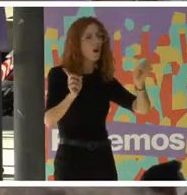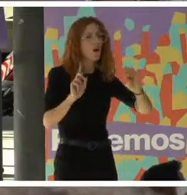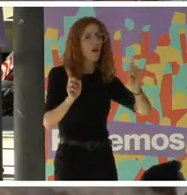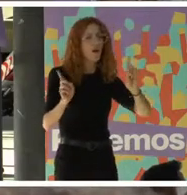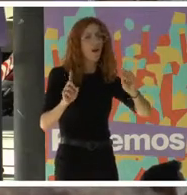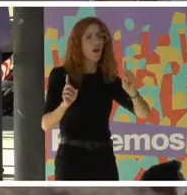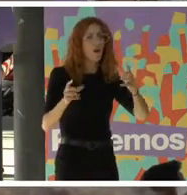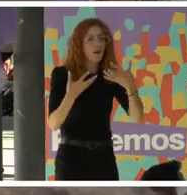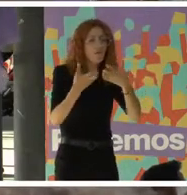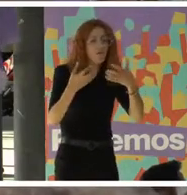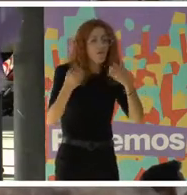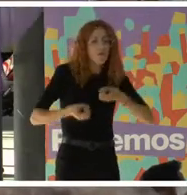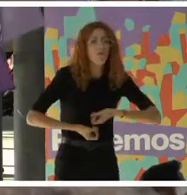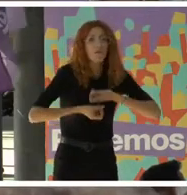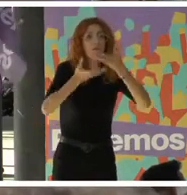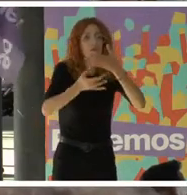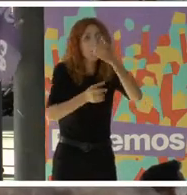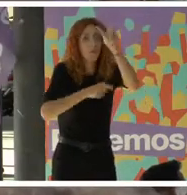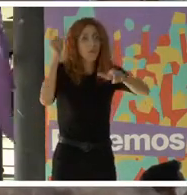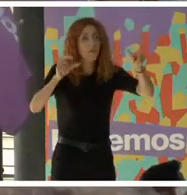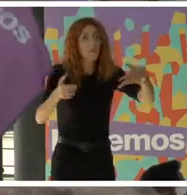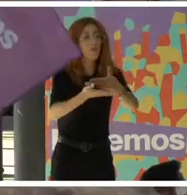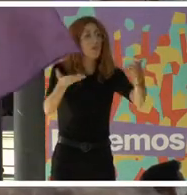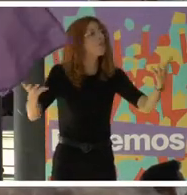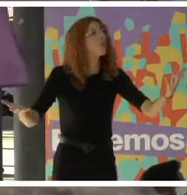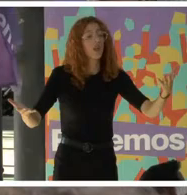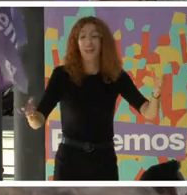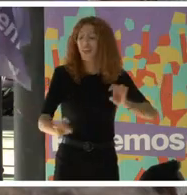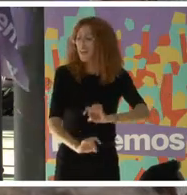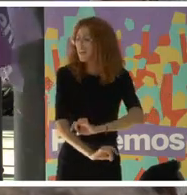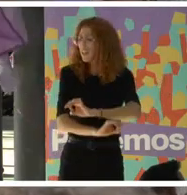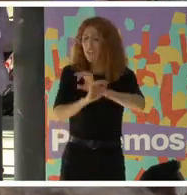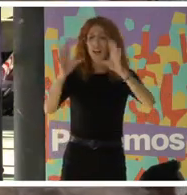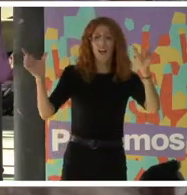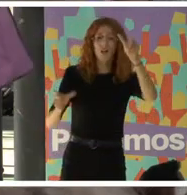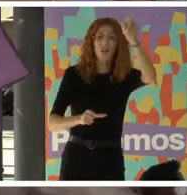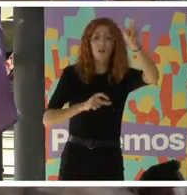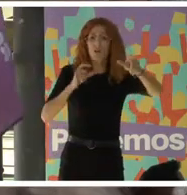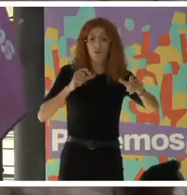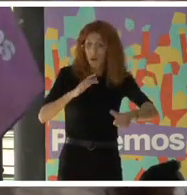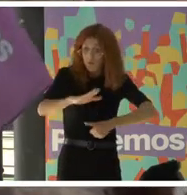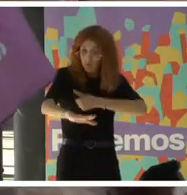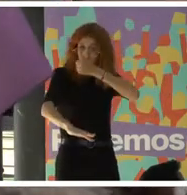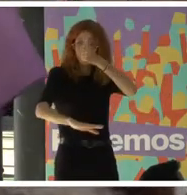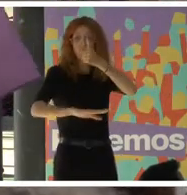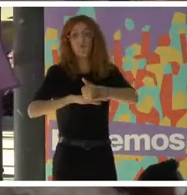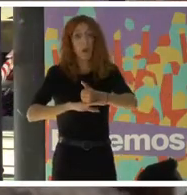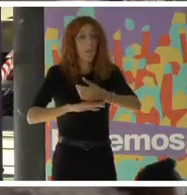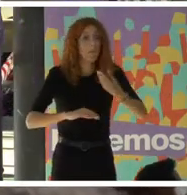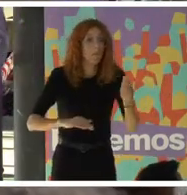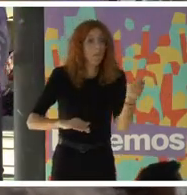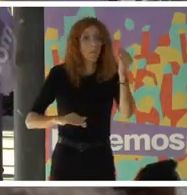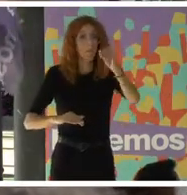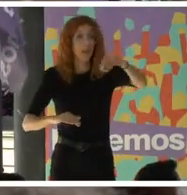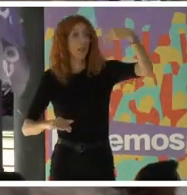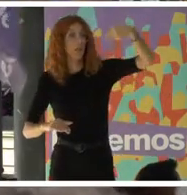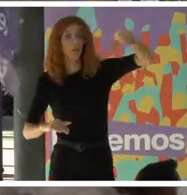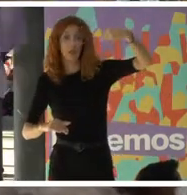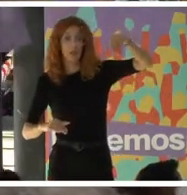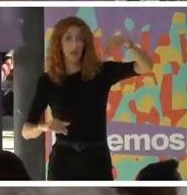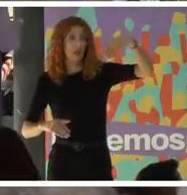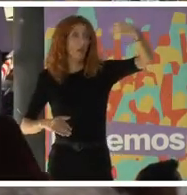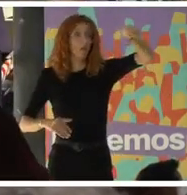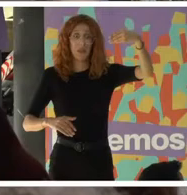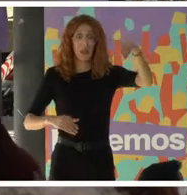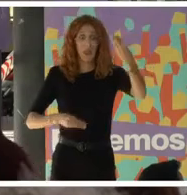que el mensaje que le estás mandando a la ciudadanía es clarísimamente que hay gente que manda en España más que el presidente del gobierno, y el presidente